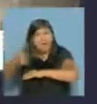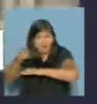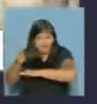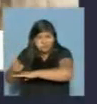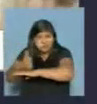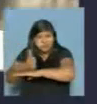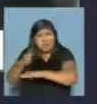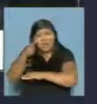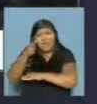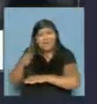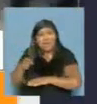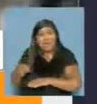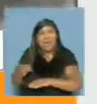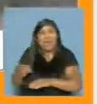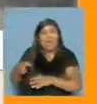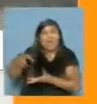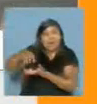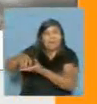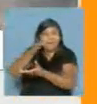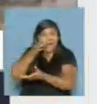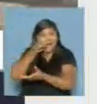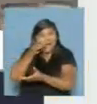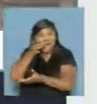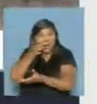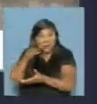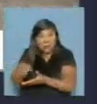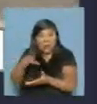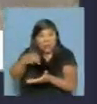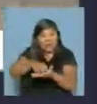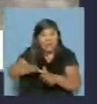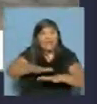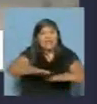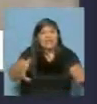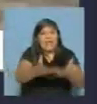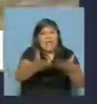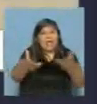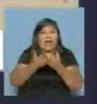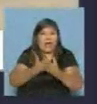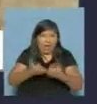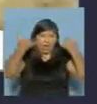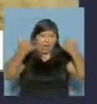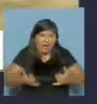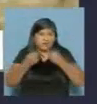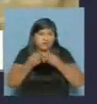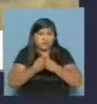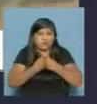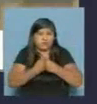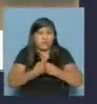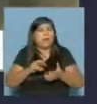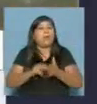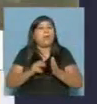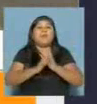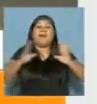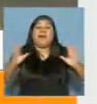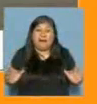trabajando, pero los esfuerzos que están haciendo no son suficientes para apagar los incendios, María. ¿Tenés idea de la temperatura ahí en Libertador en este momento?